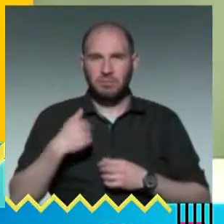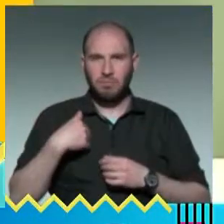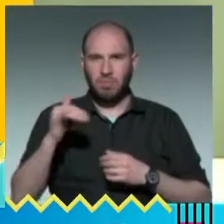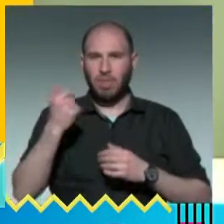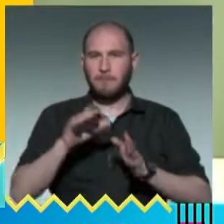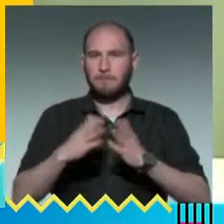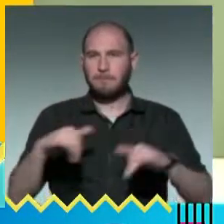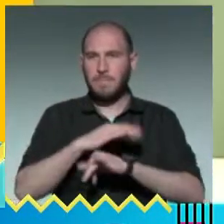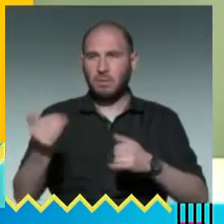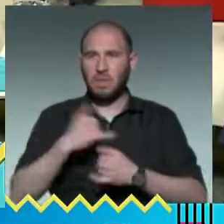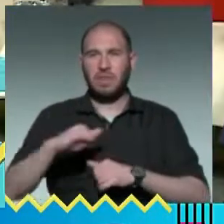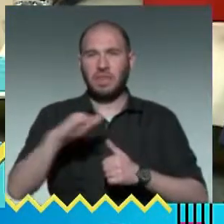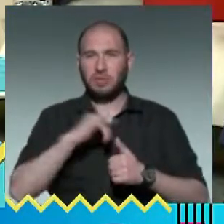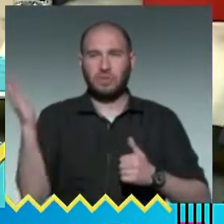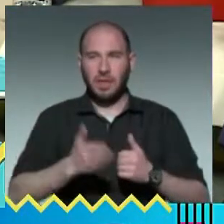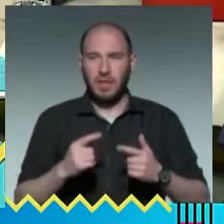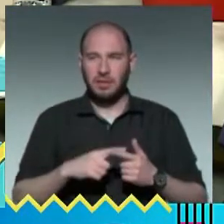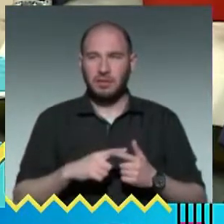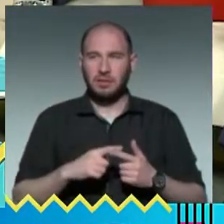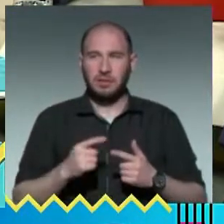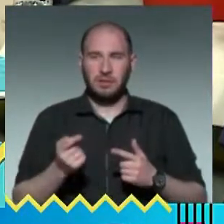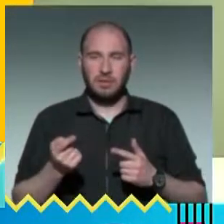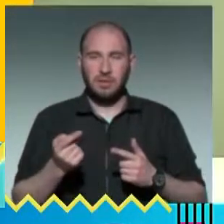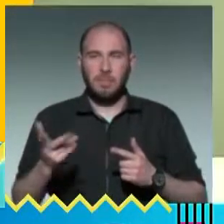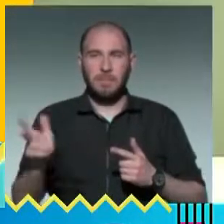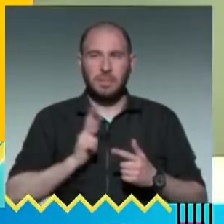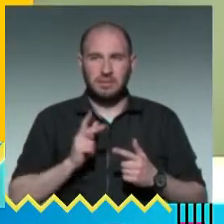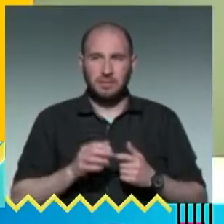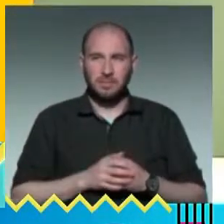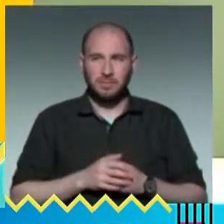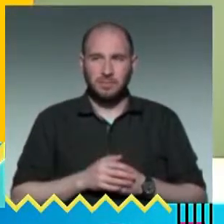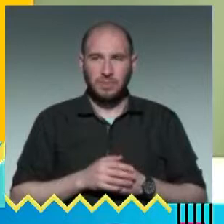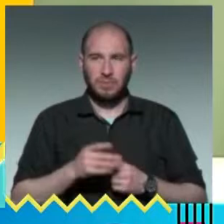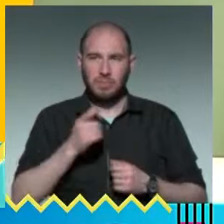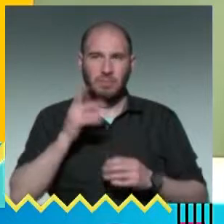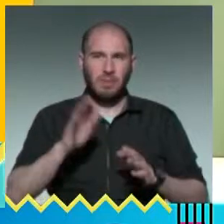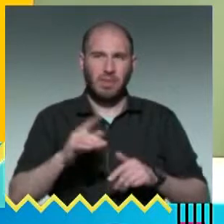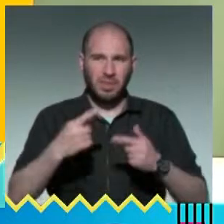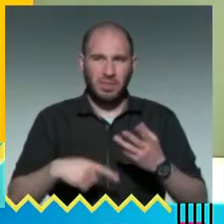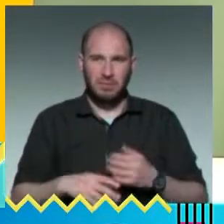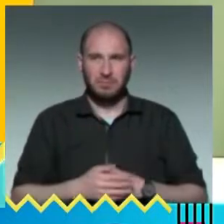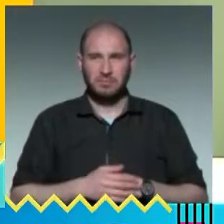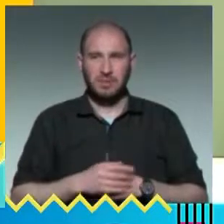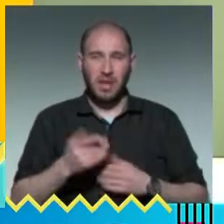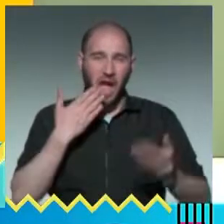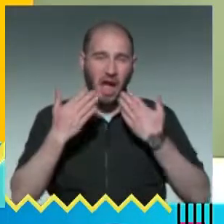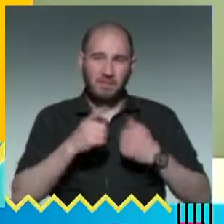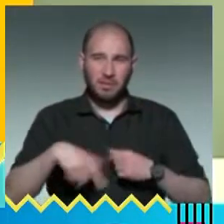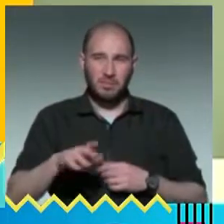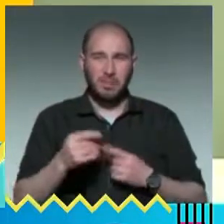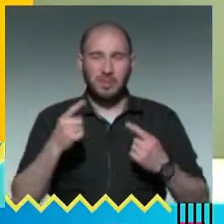por los medios que me hacen denuncias penales. Me dicen, pues me enteran amparo. Digo, miren, hablemoslo. A